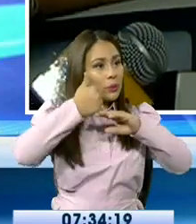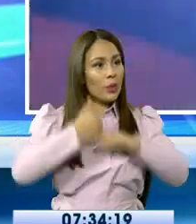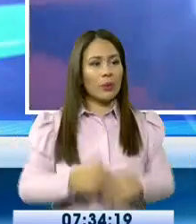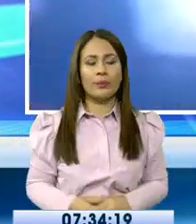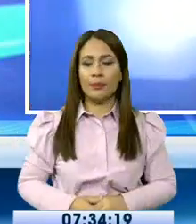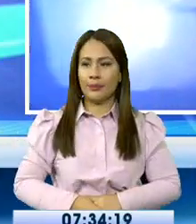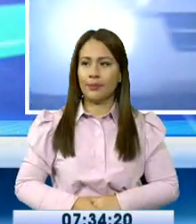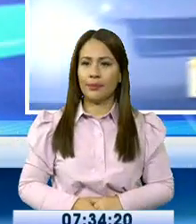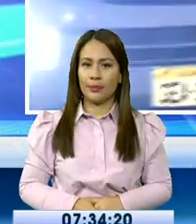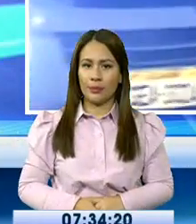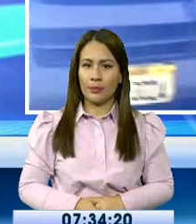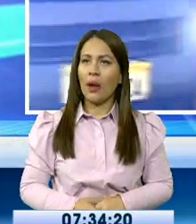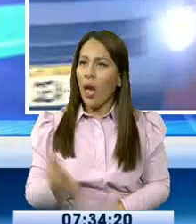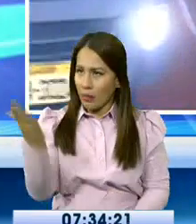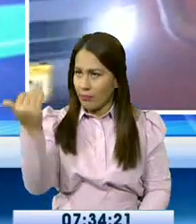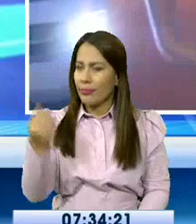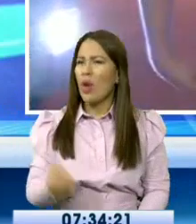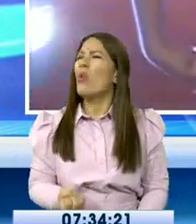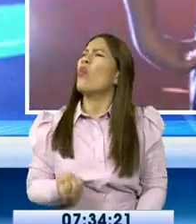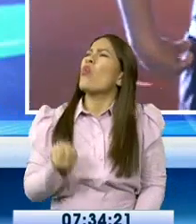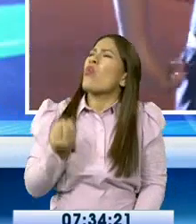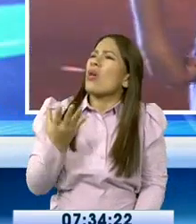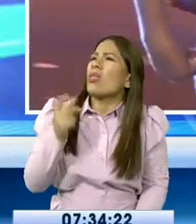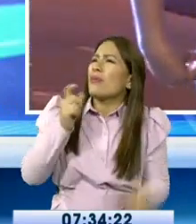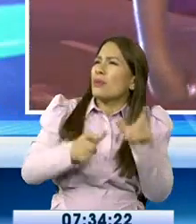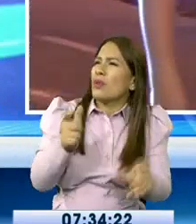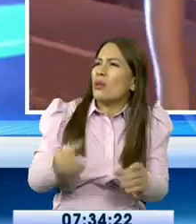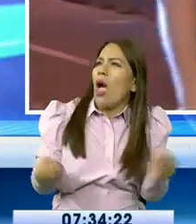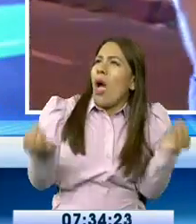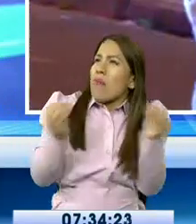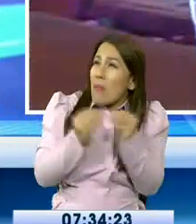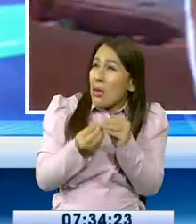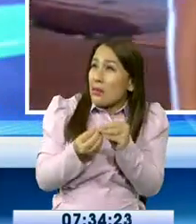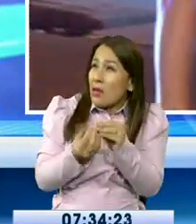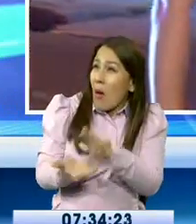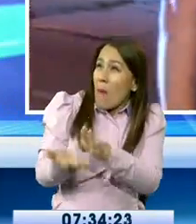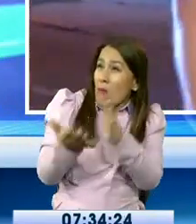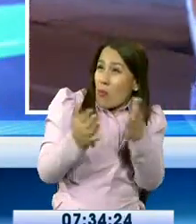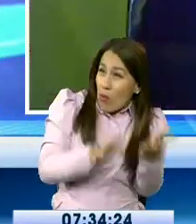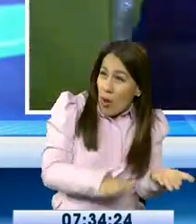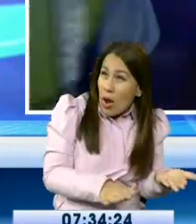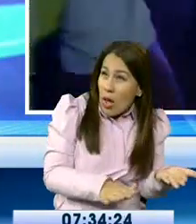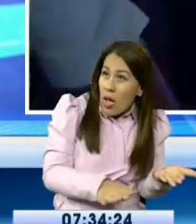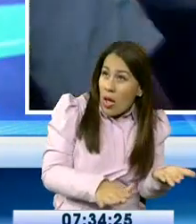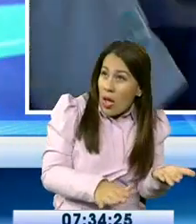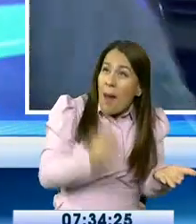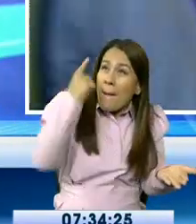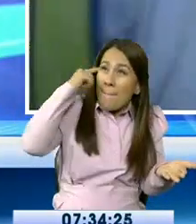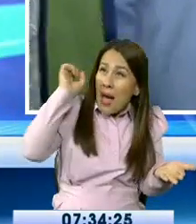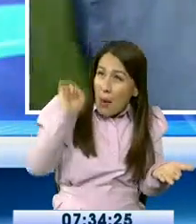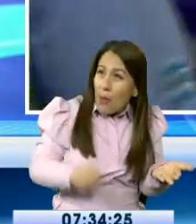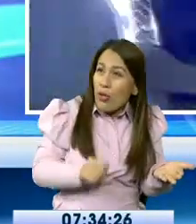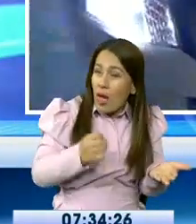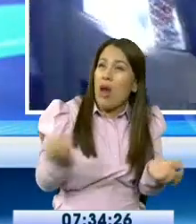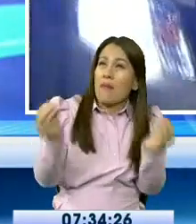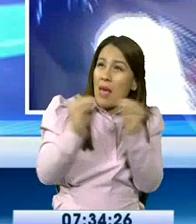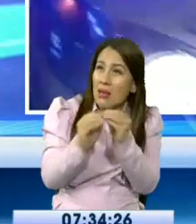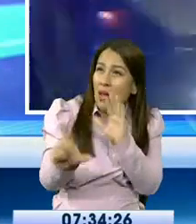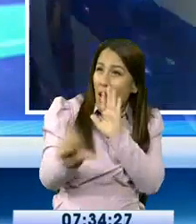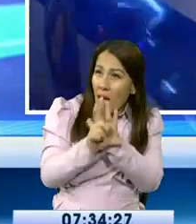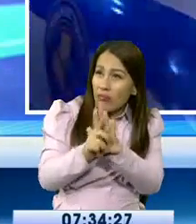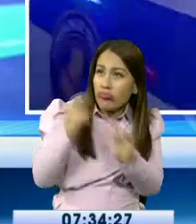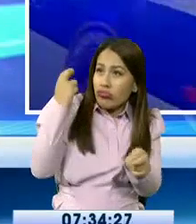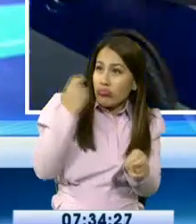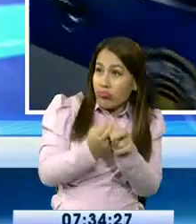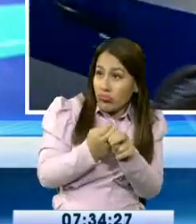¿Cuántas personas más inocentes deben perecer producto de la imprudencia y del abuso de los conductores del transporte